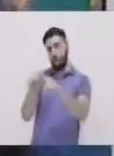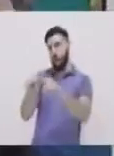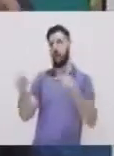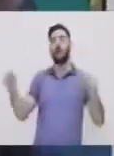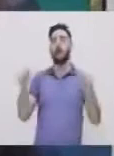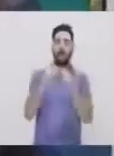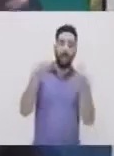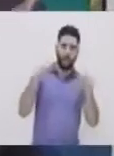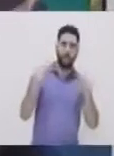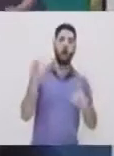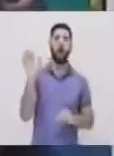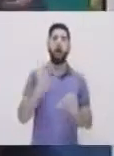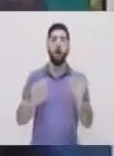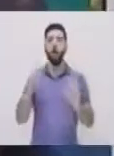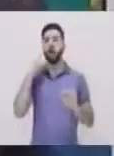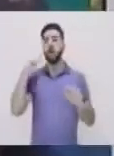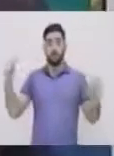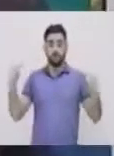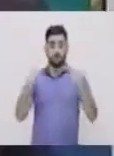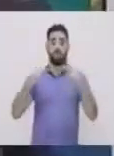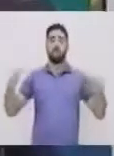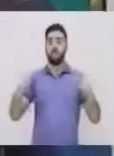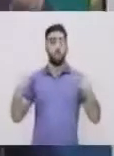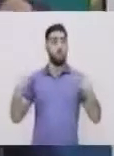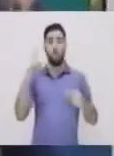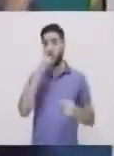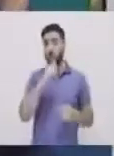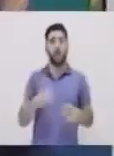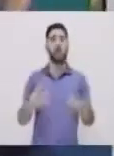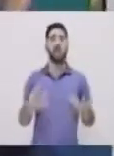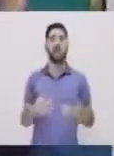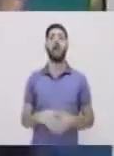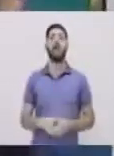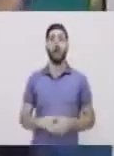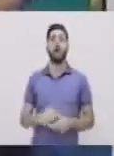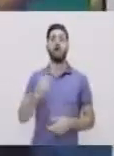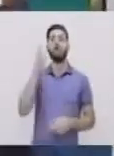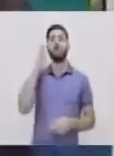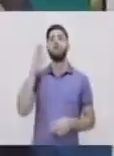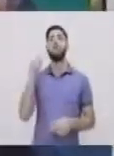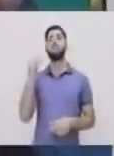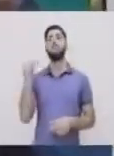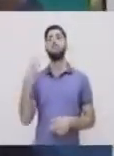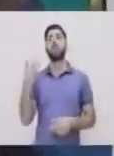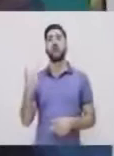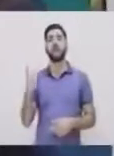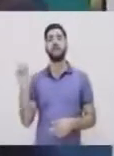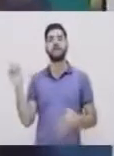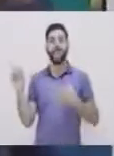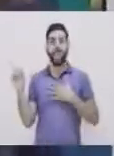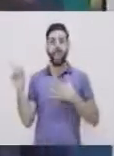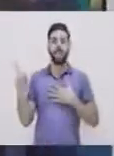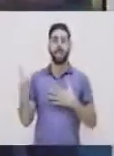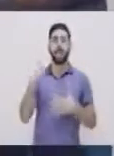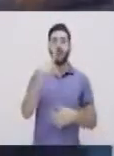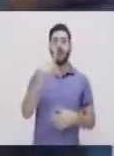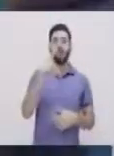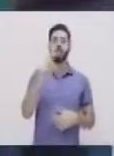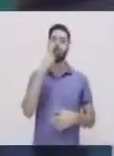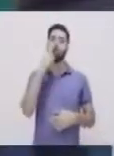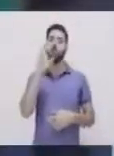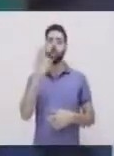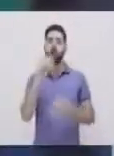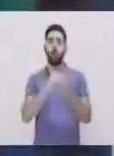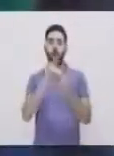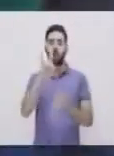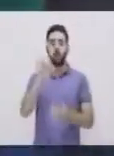manera. ¿Por qué razón? Bueno, porque a este efecto o a lo que sucede aquí le llamamos colisión o